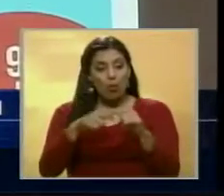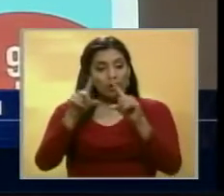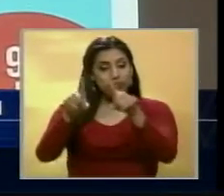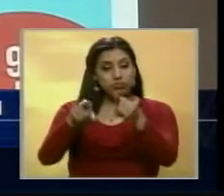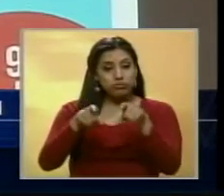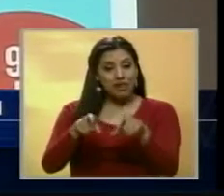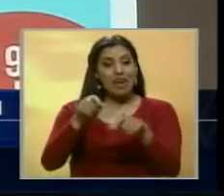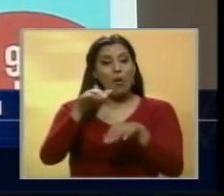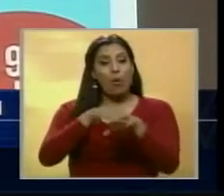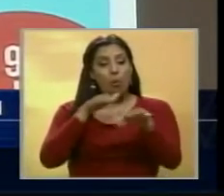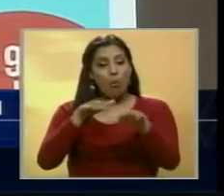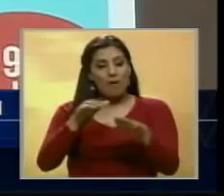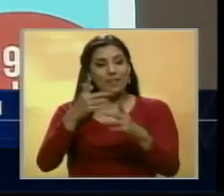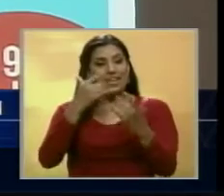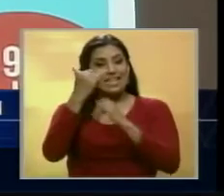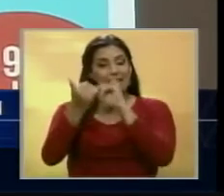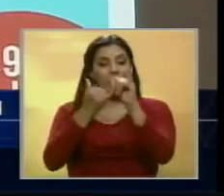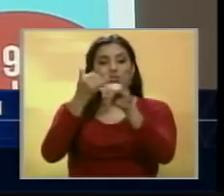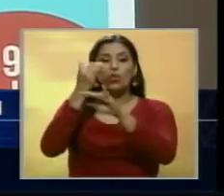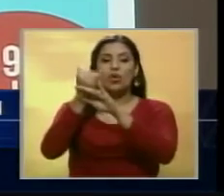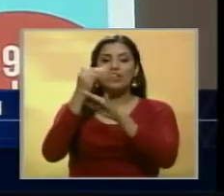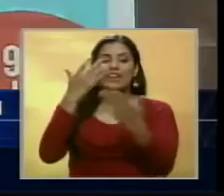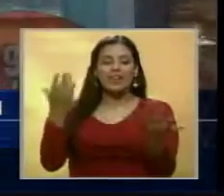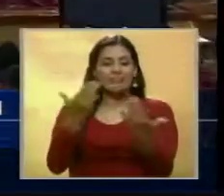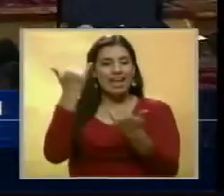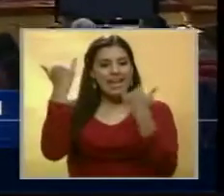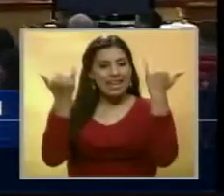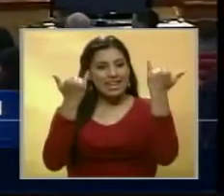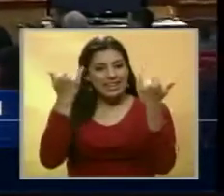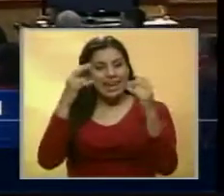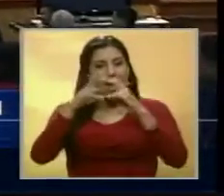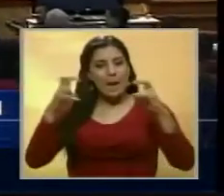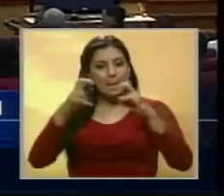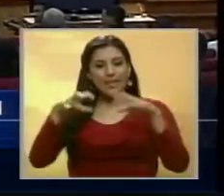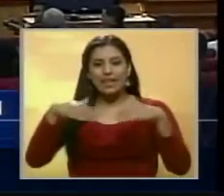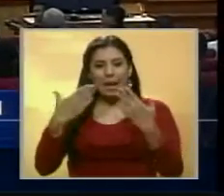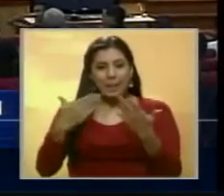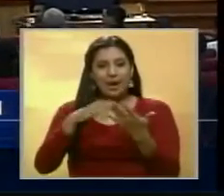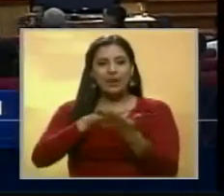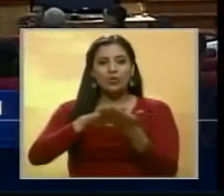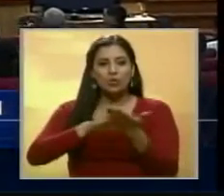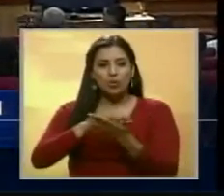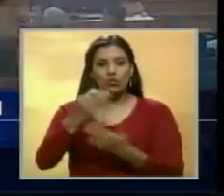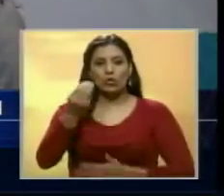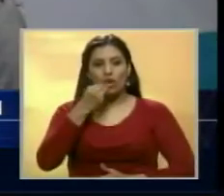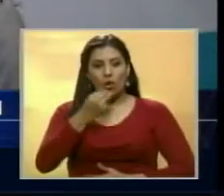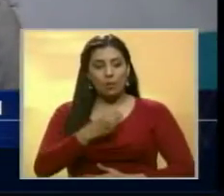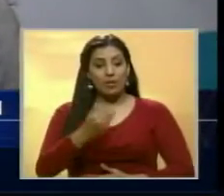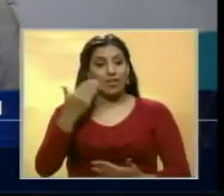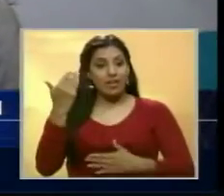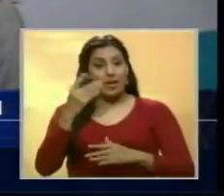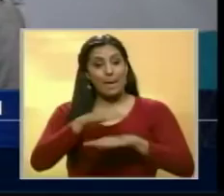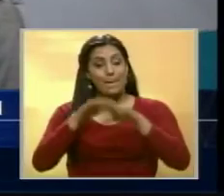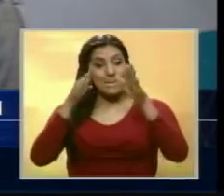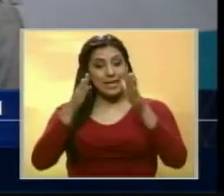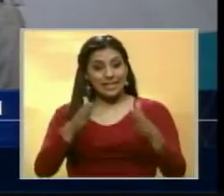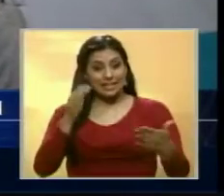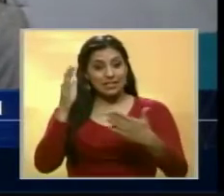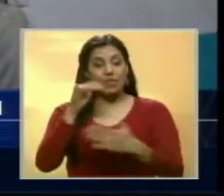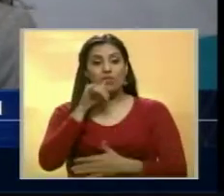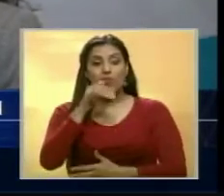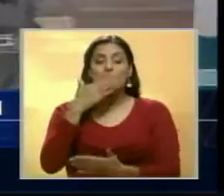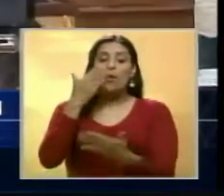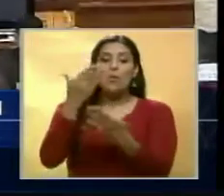jueves se realizó el Simposio Internacional sobre Innovación e Investigación para la Soberanía Alimentaria. Allí la ministra Lorena